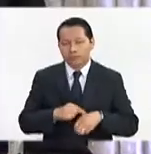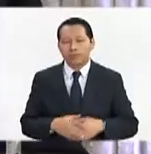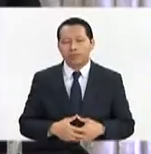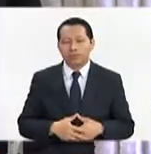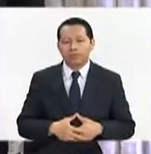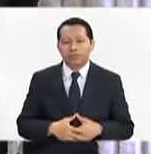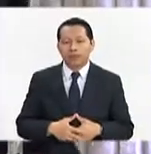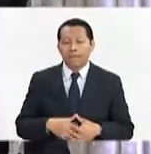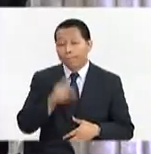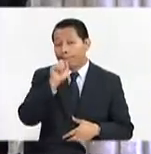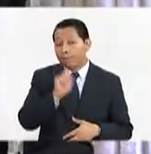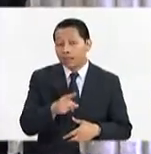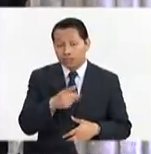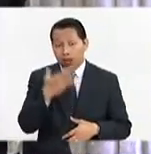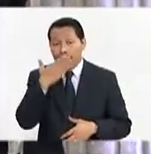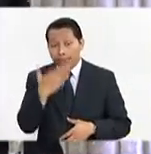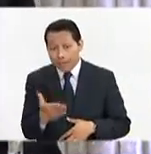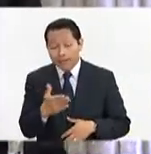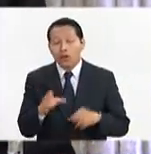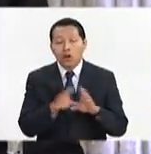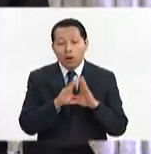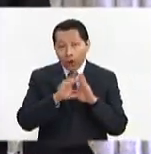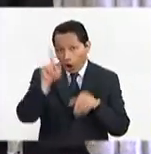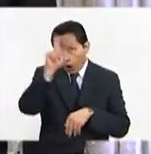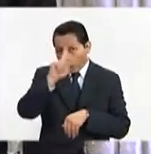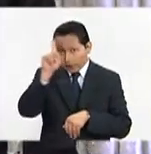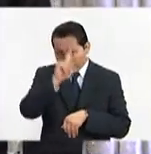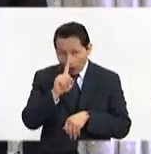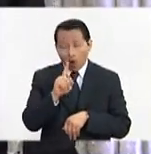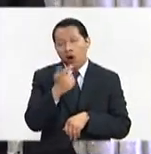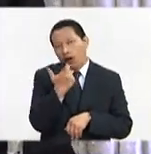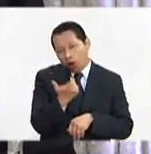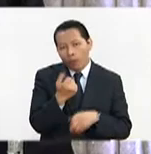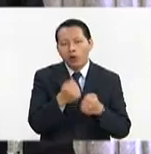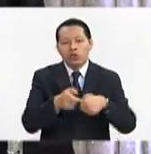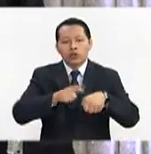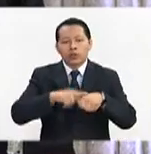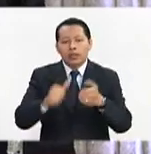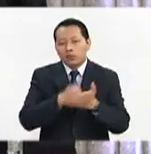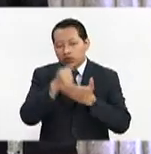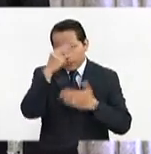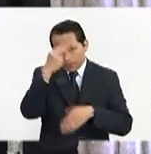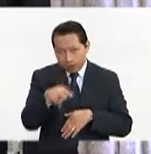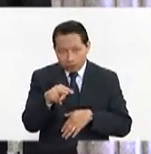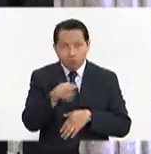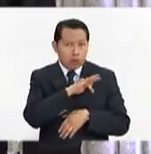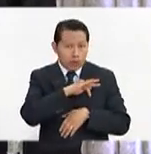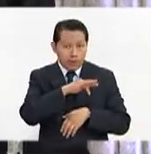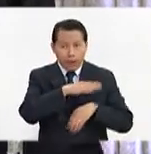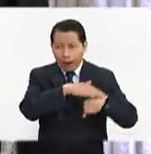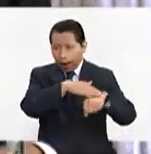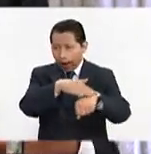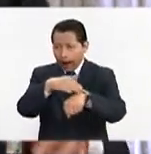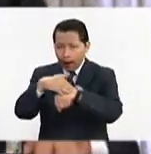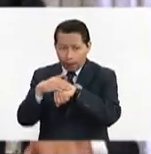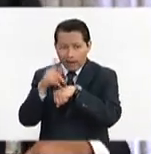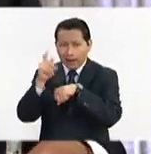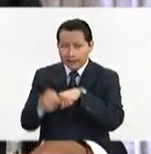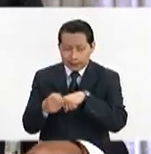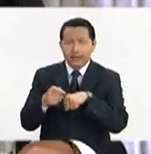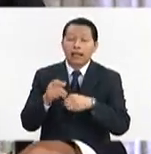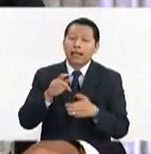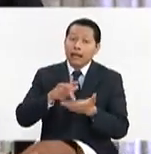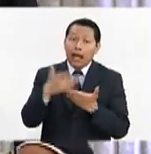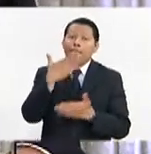Yo también celebro que el Consejo Económico y Social de la Ciudad de México convoque el día de hoy al sector